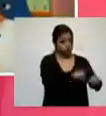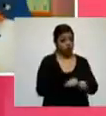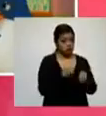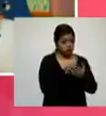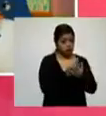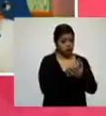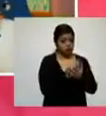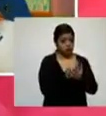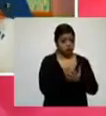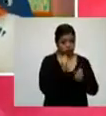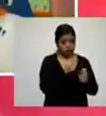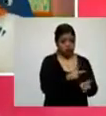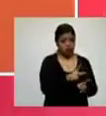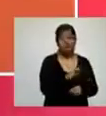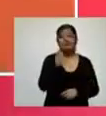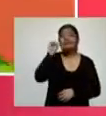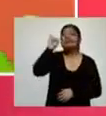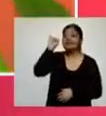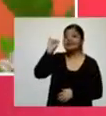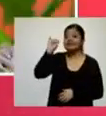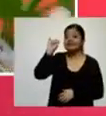¿ok? ¡Sí!